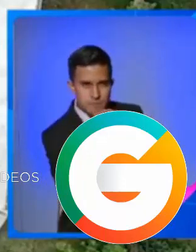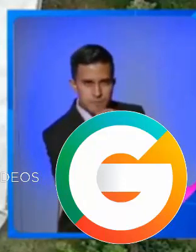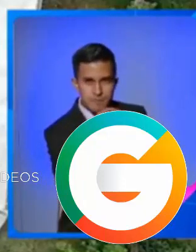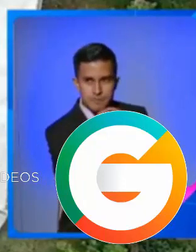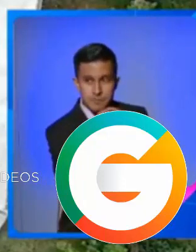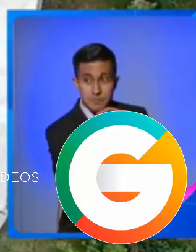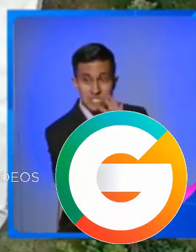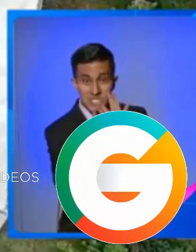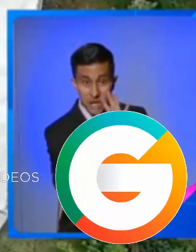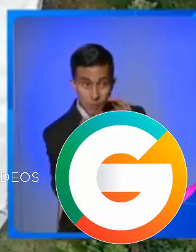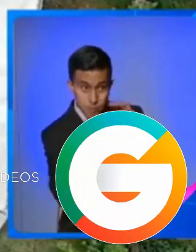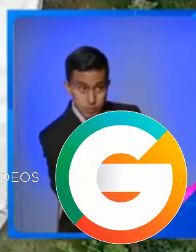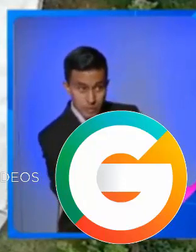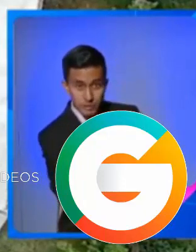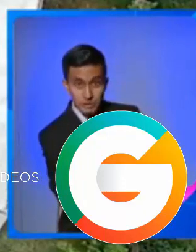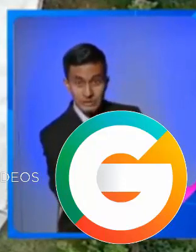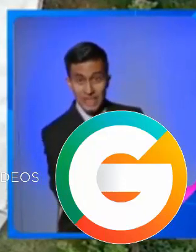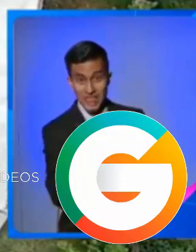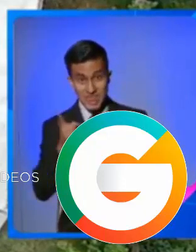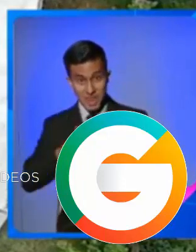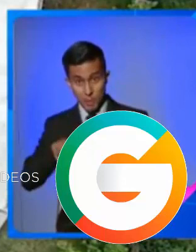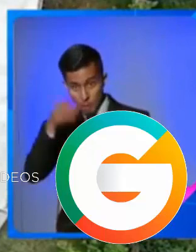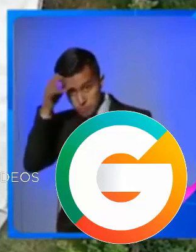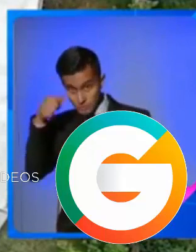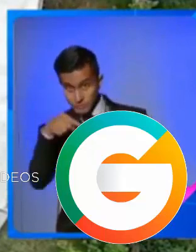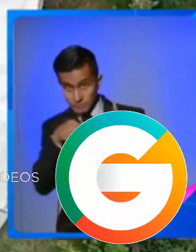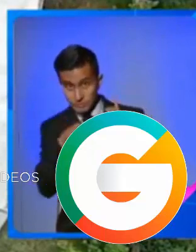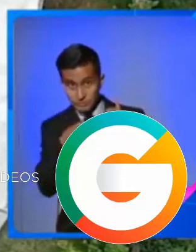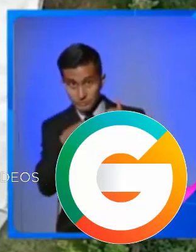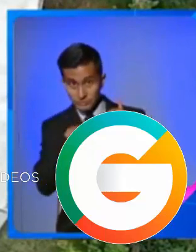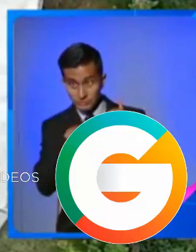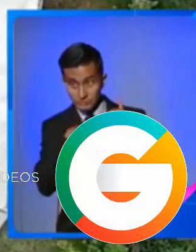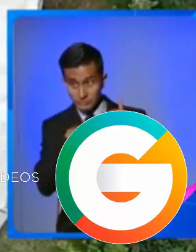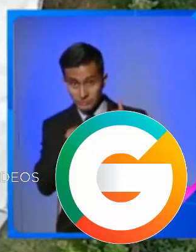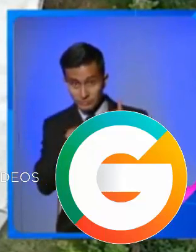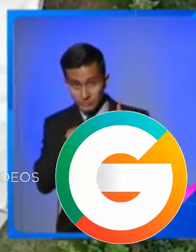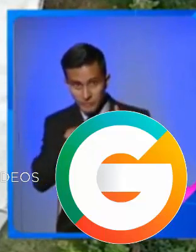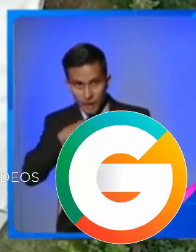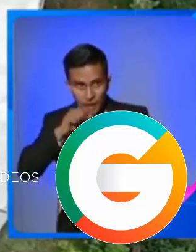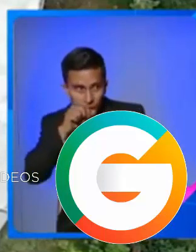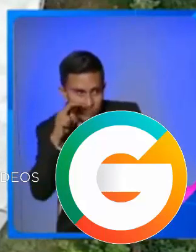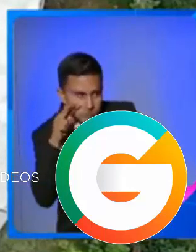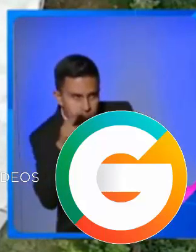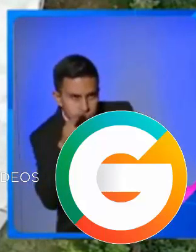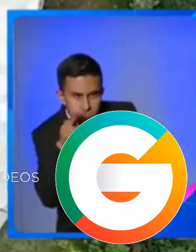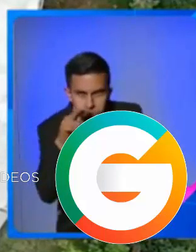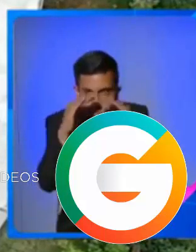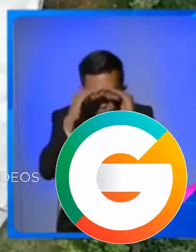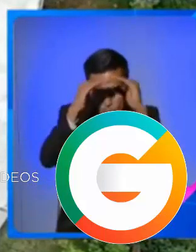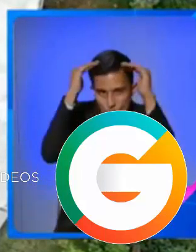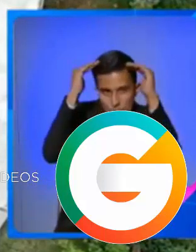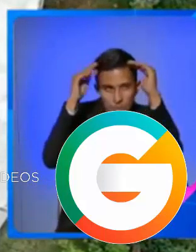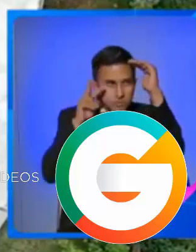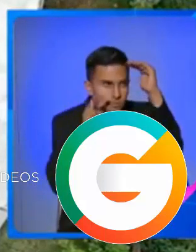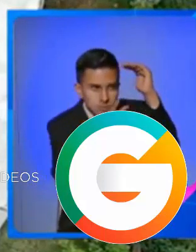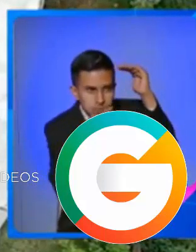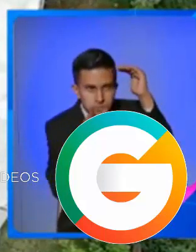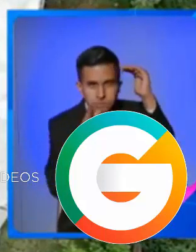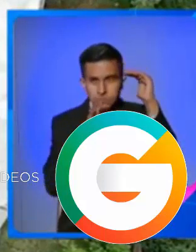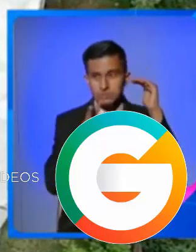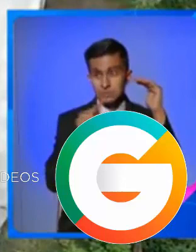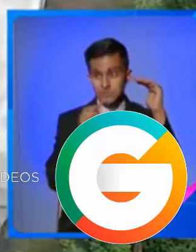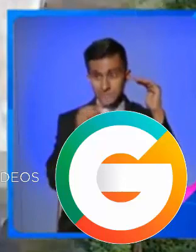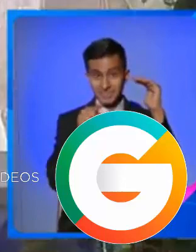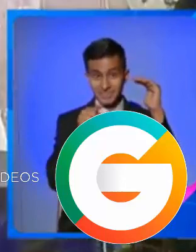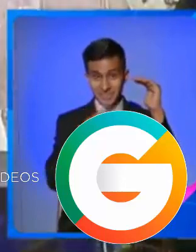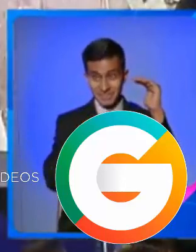los agentes, los delincuentes están ahí ya en el suelo, pueden ver bajo el techo cómo están ya